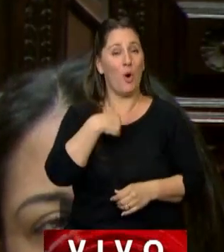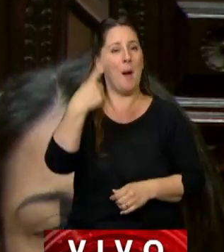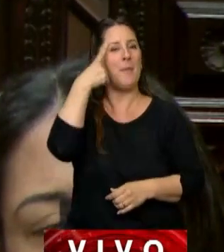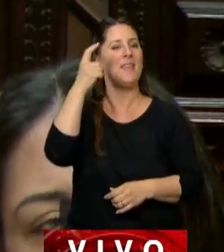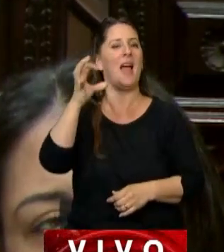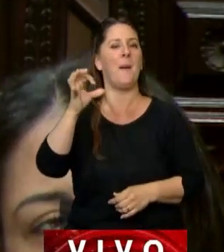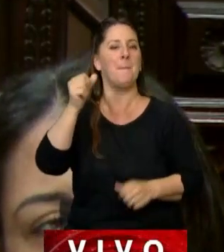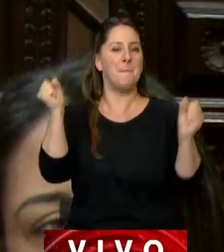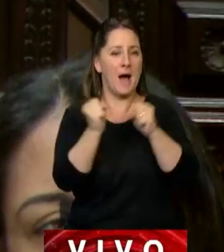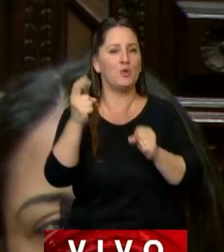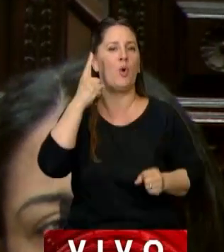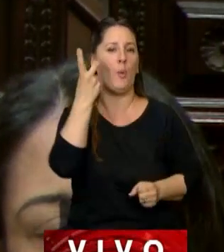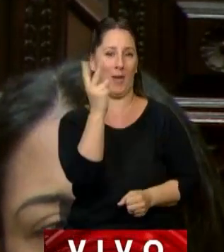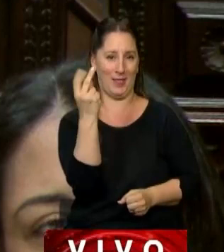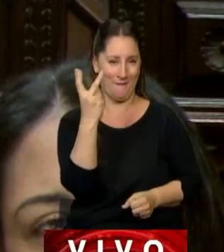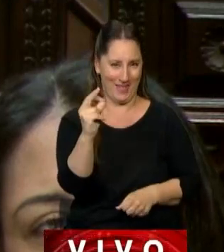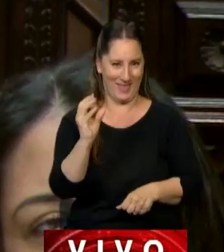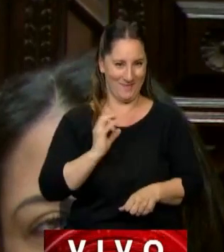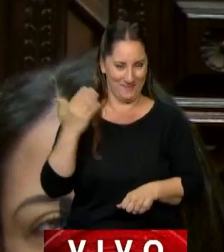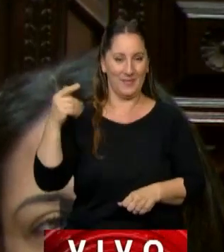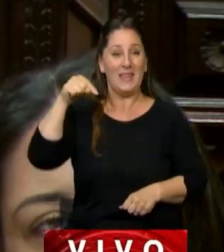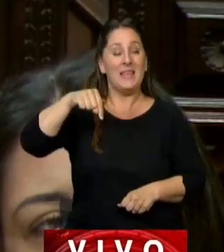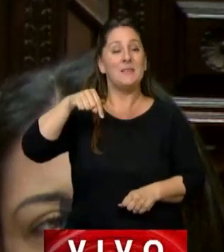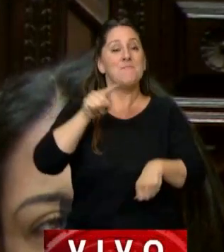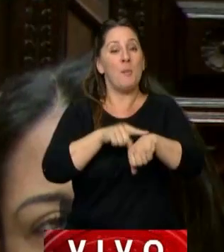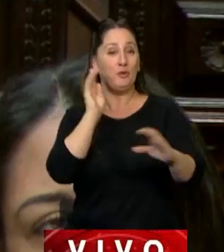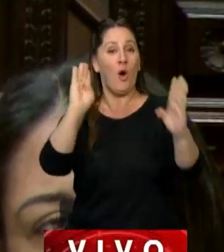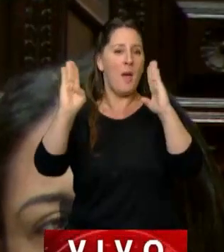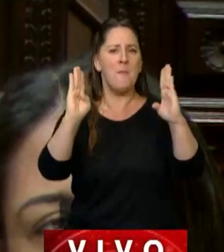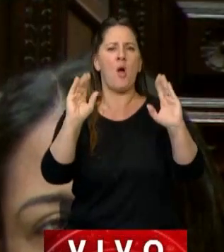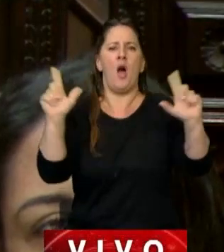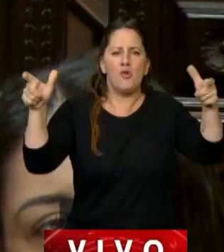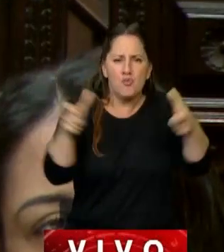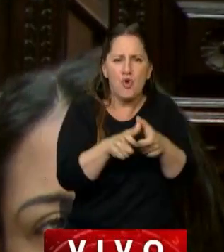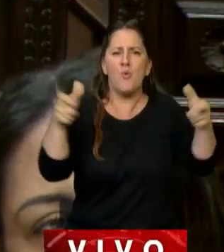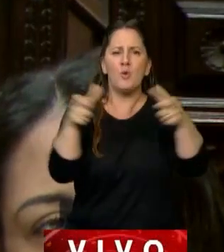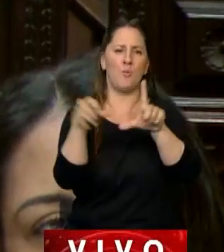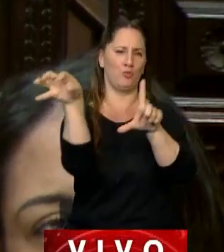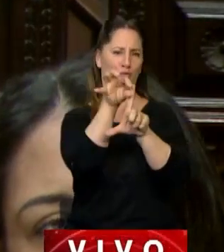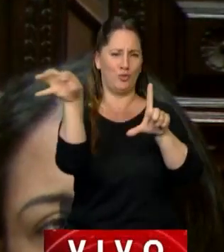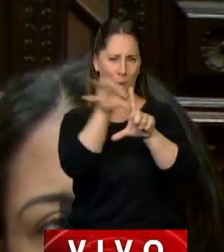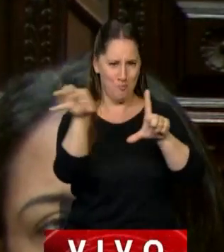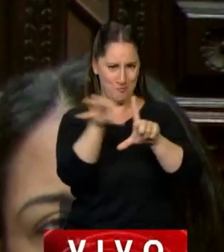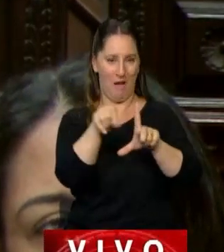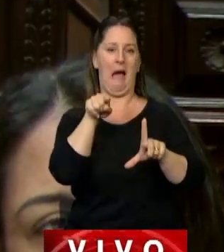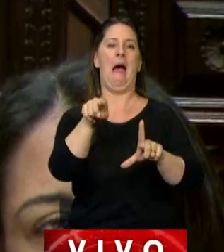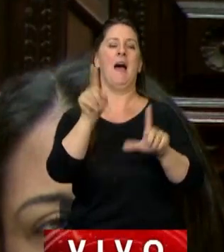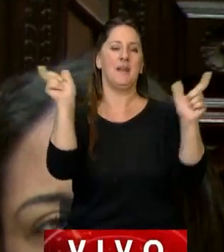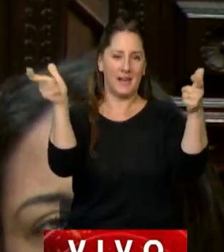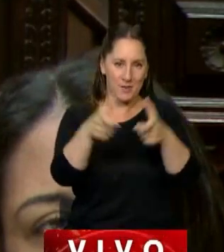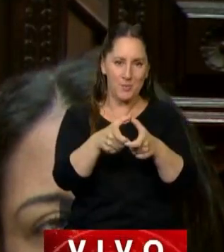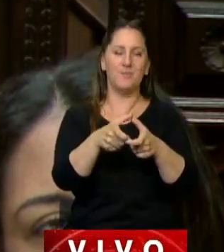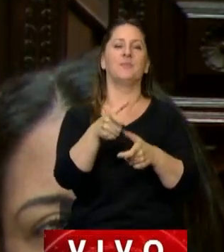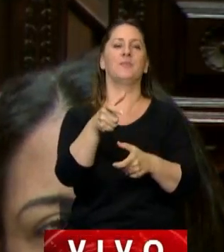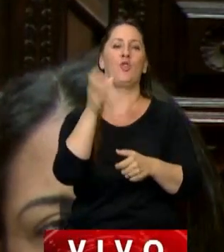en mayo del 2020, cuando en esa época teníamos muchas reuniones por Zoom y ahí nos reunimos con los